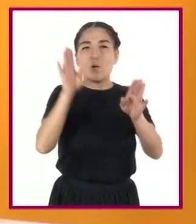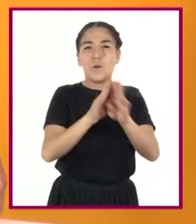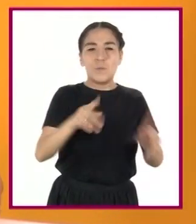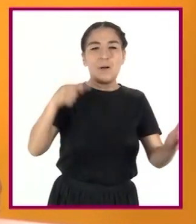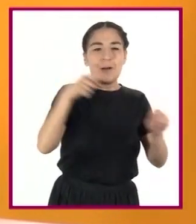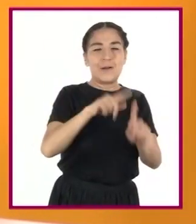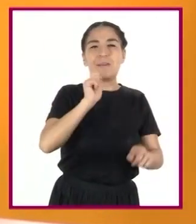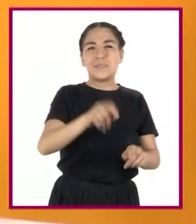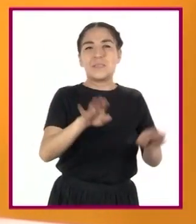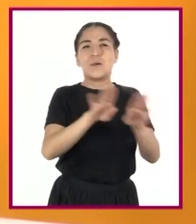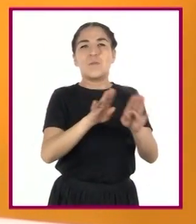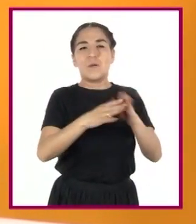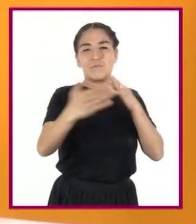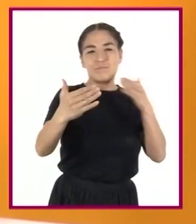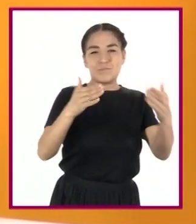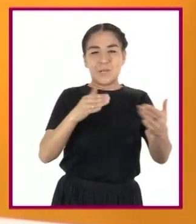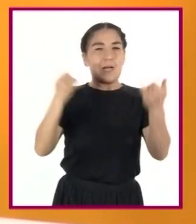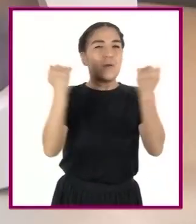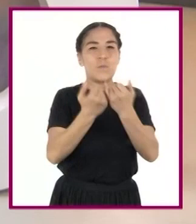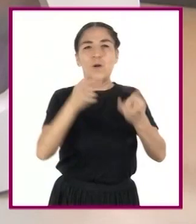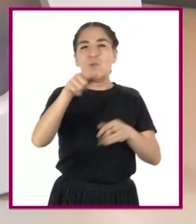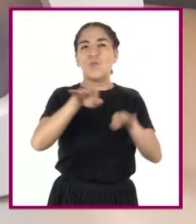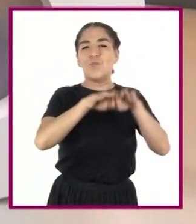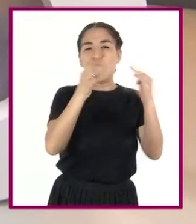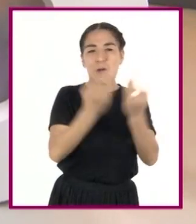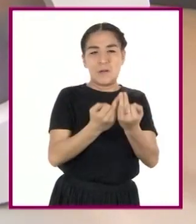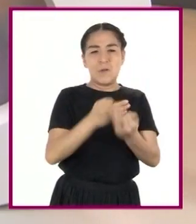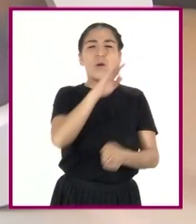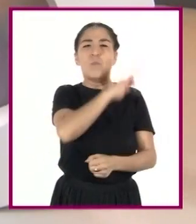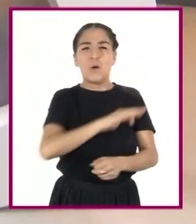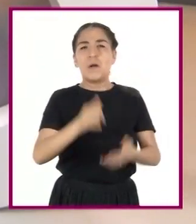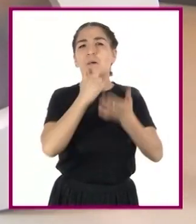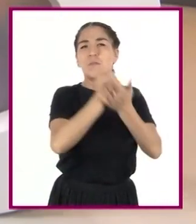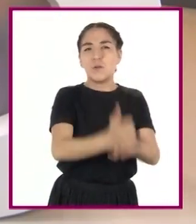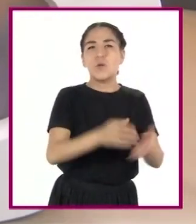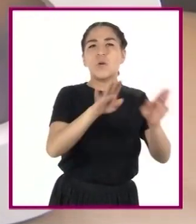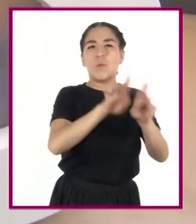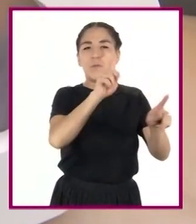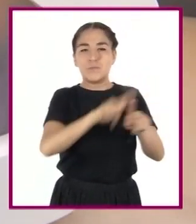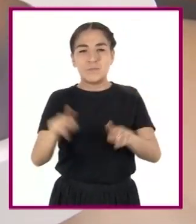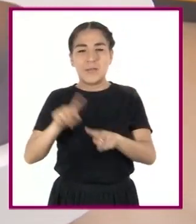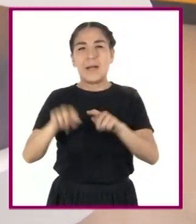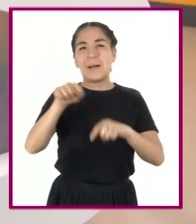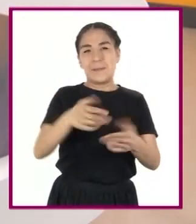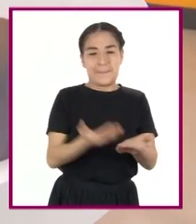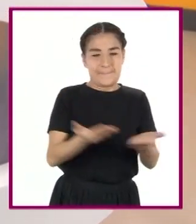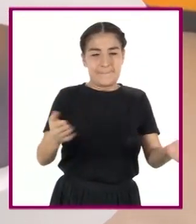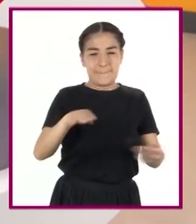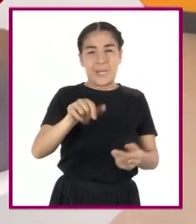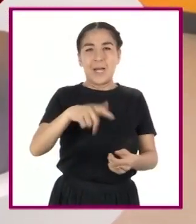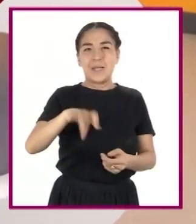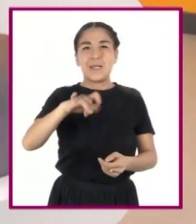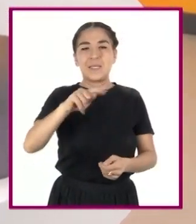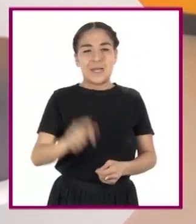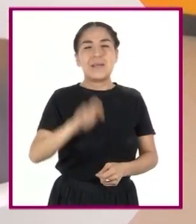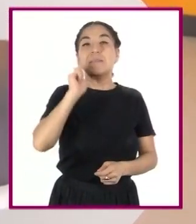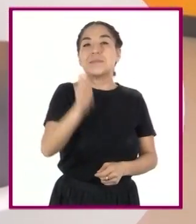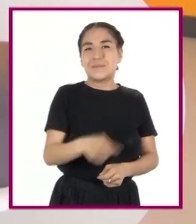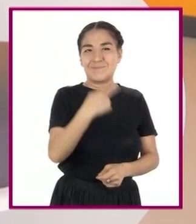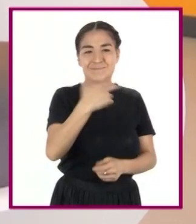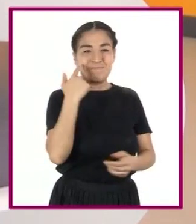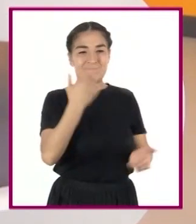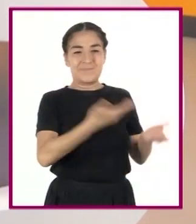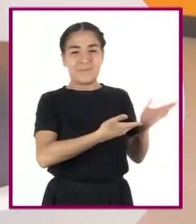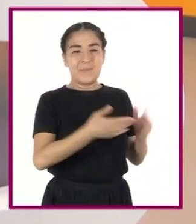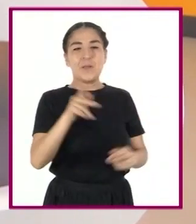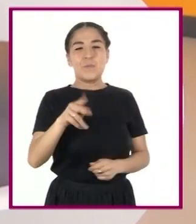de todos sus ángulos, así como su estética. Y podemos apoyarnos de una variante de las maquetas, que son los prototipos, como el que aquí